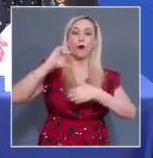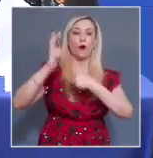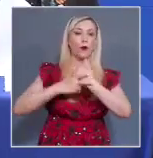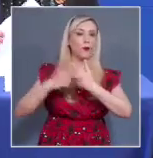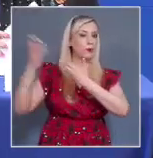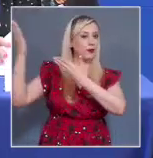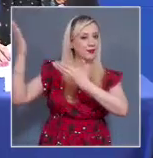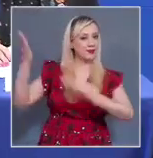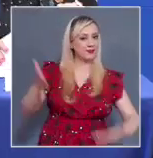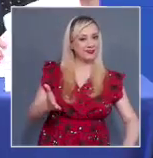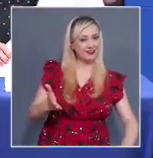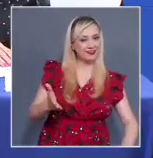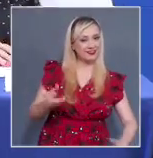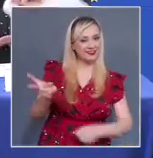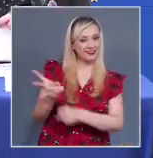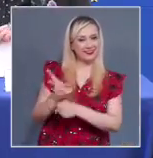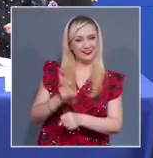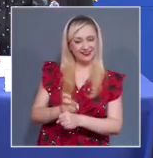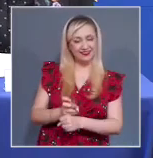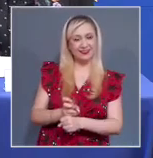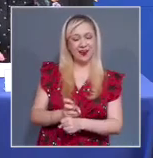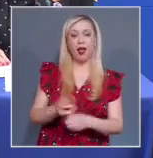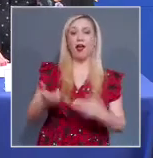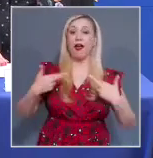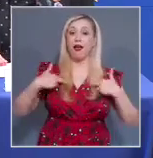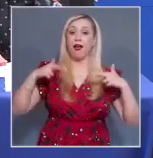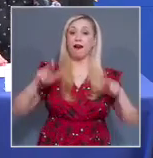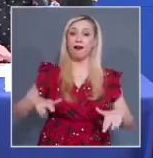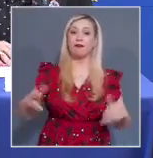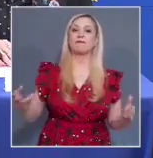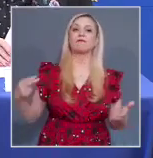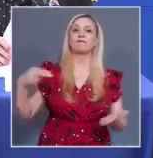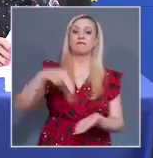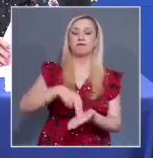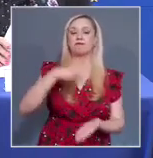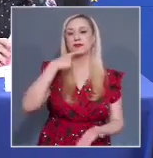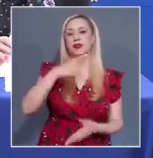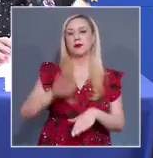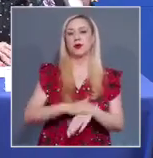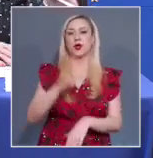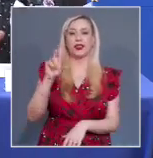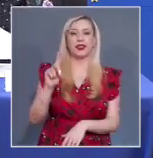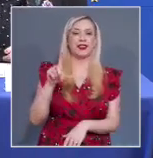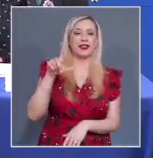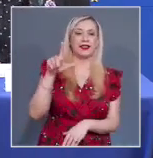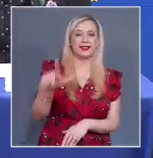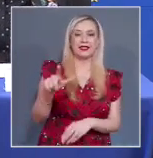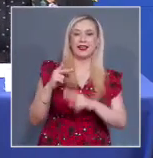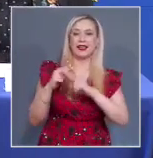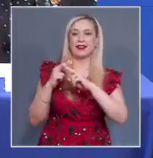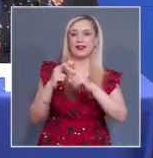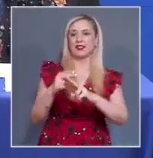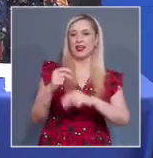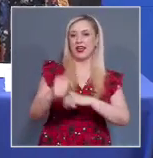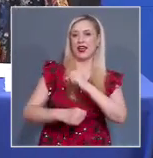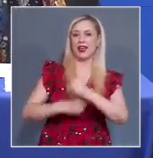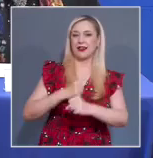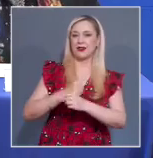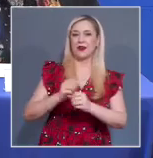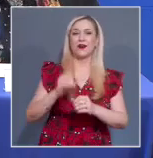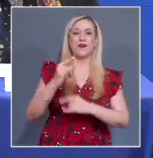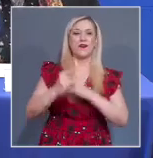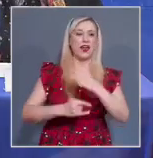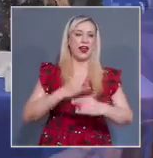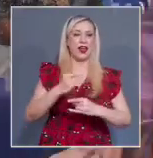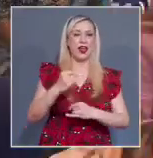Representantes de la Comunidad Europea en México destacaron que en el marco de la 37ª edición de la Feria Internacional del Libro de Guadalajara buscan